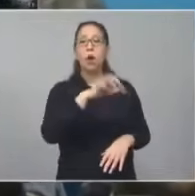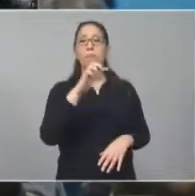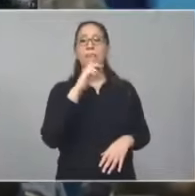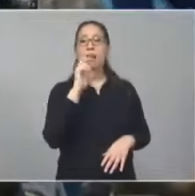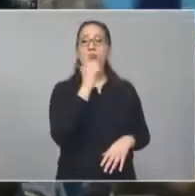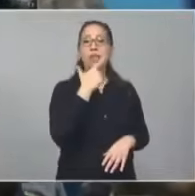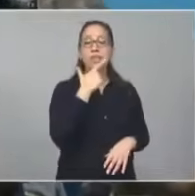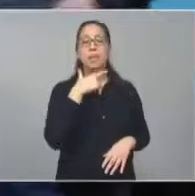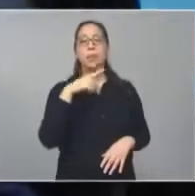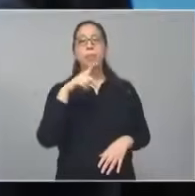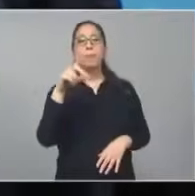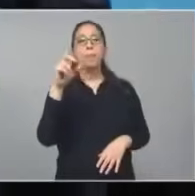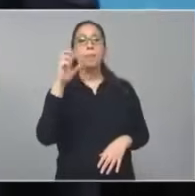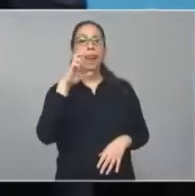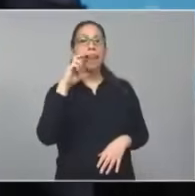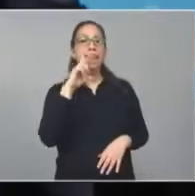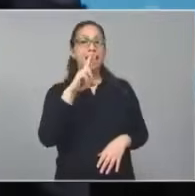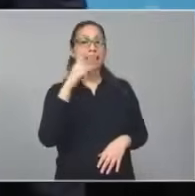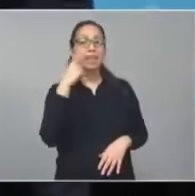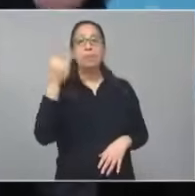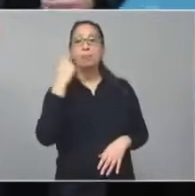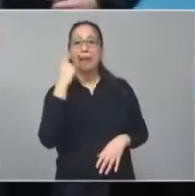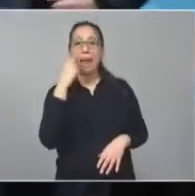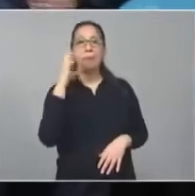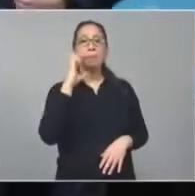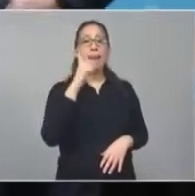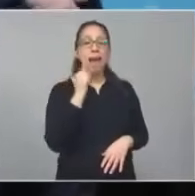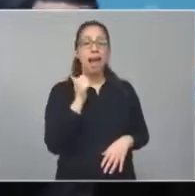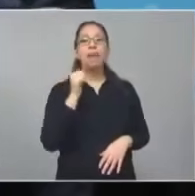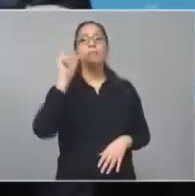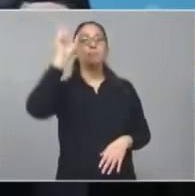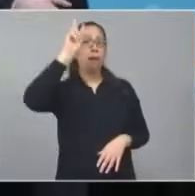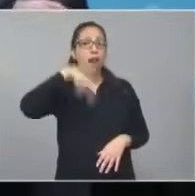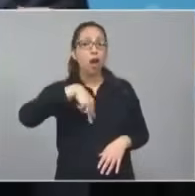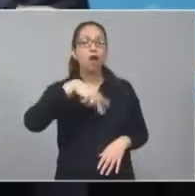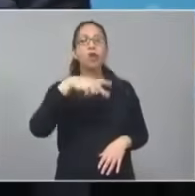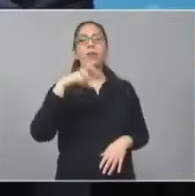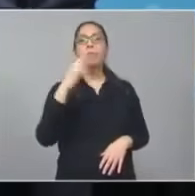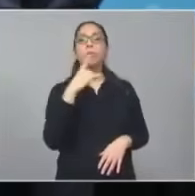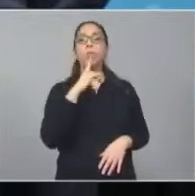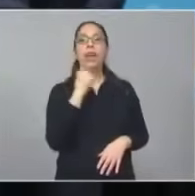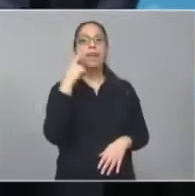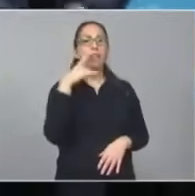Patagones, Pellegrini, Pila, Pilar, Presidente Perón y Punta Indio.